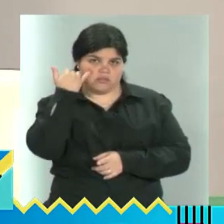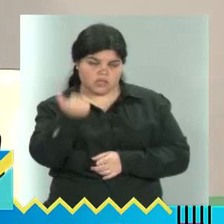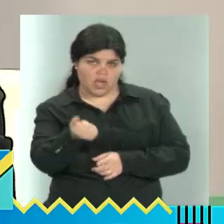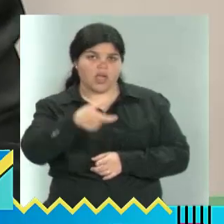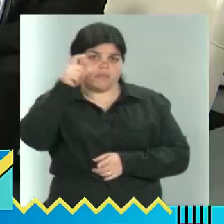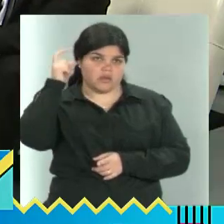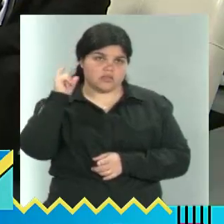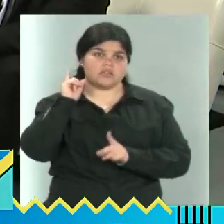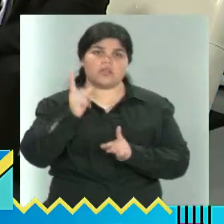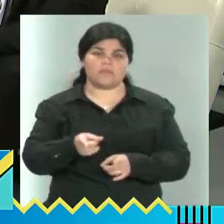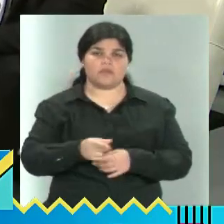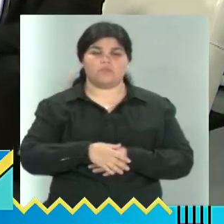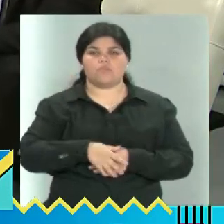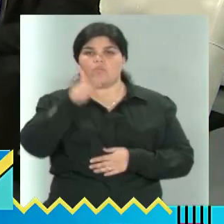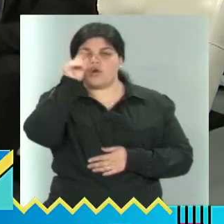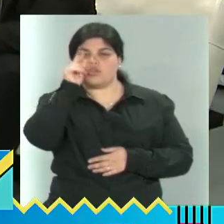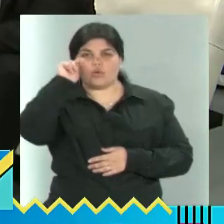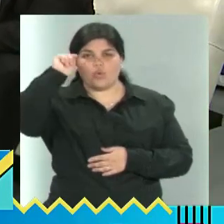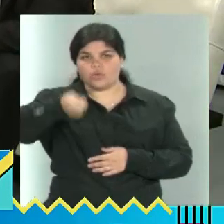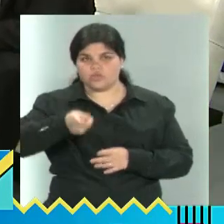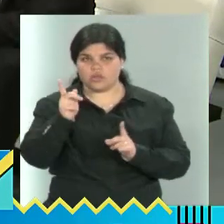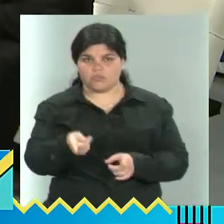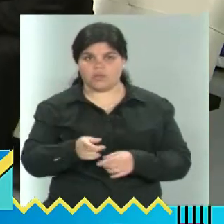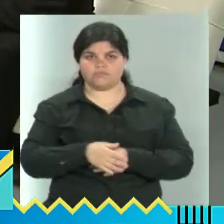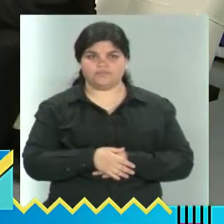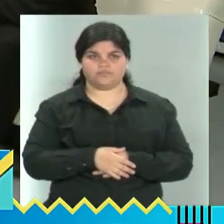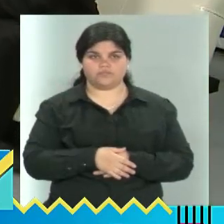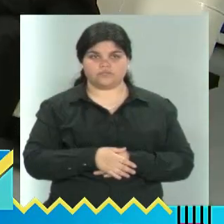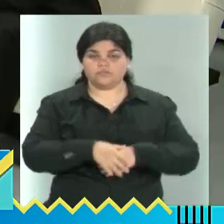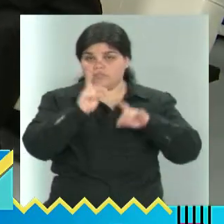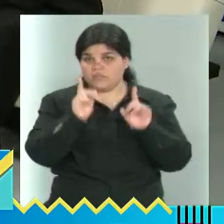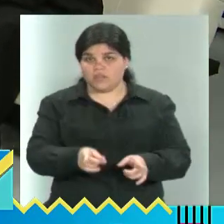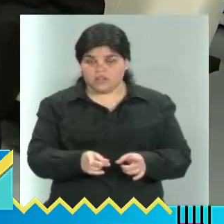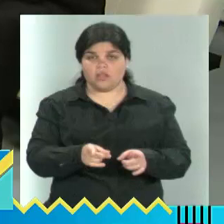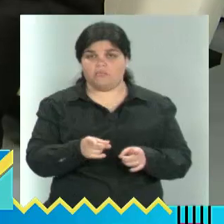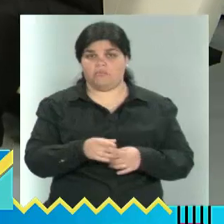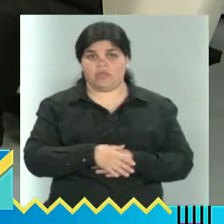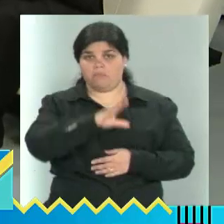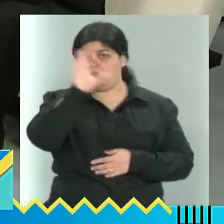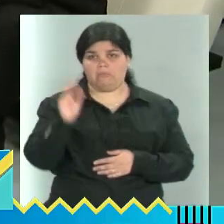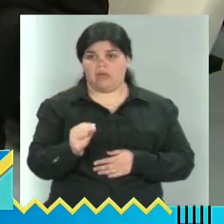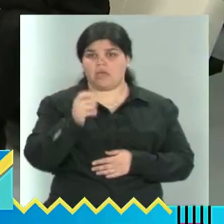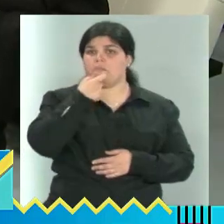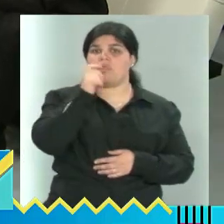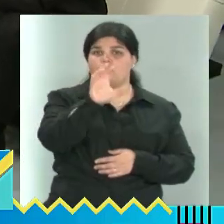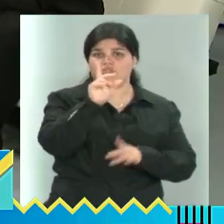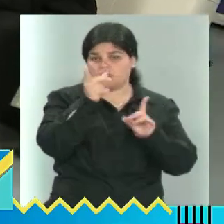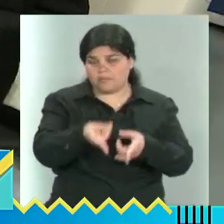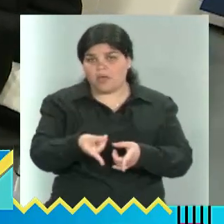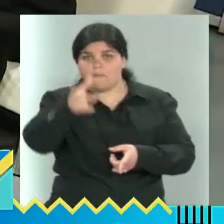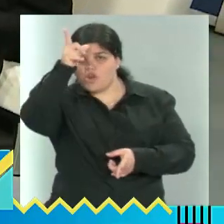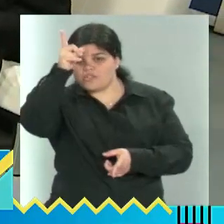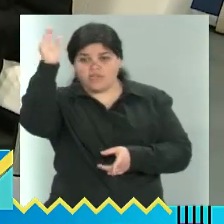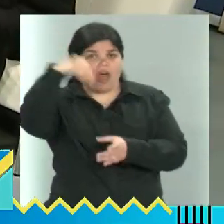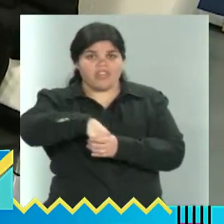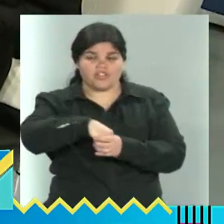Municipal, como también ha habido casos en el país. Y también policiales, como también ha habido casos en el país y en Mendoza. Entonces,